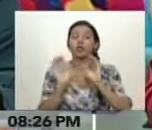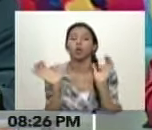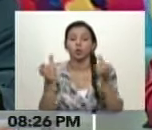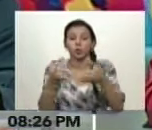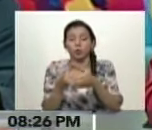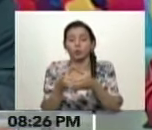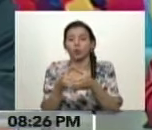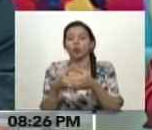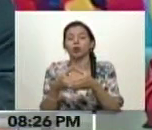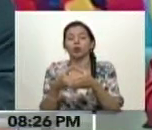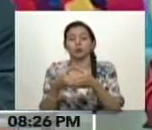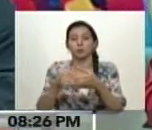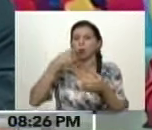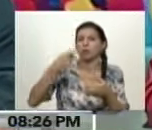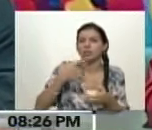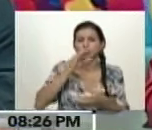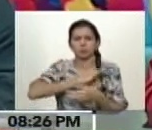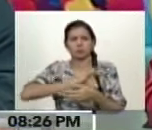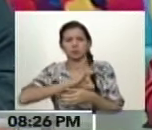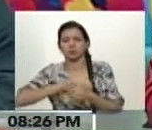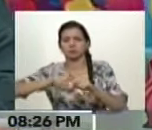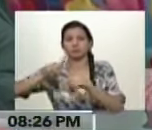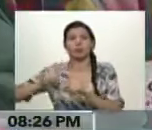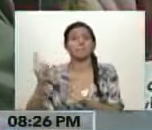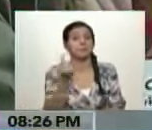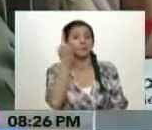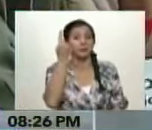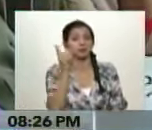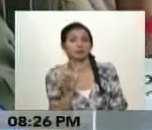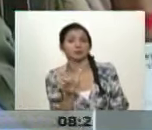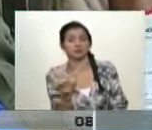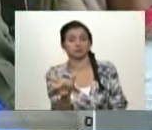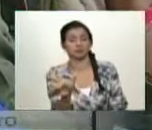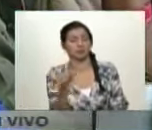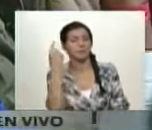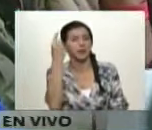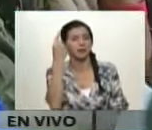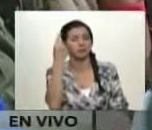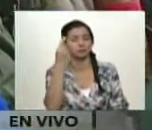y movimientos políticos. En primer lugar, al Partido Socialista Unido de Venezuela,